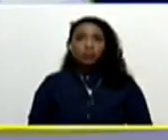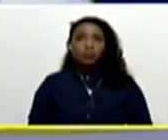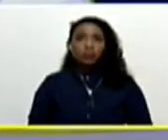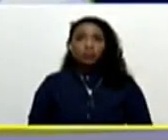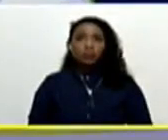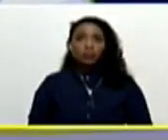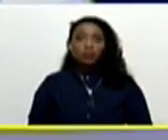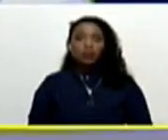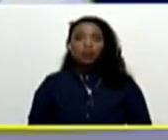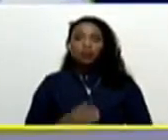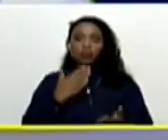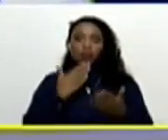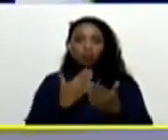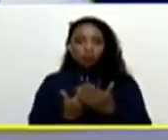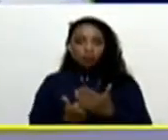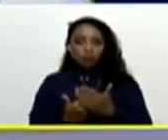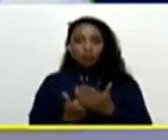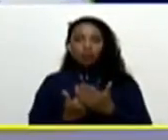Gracias a Sandino.